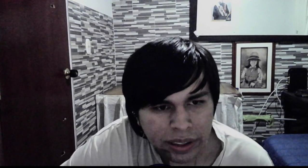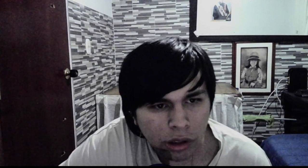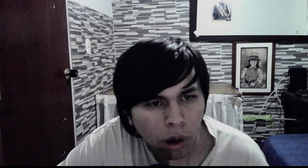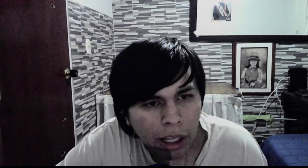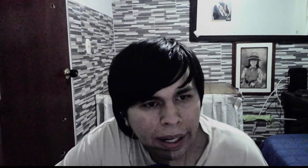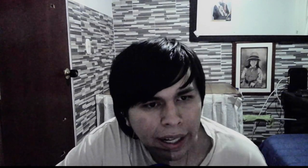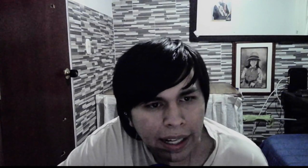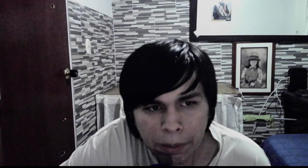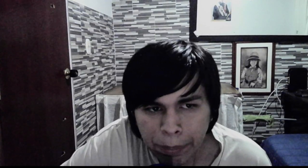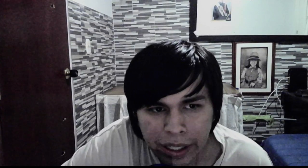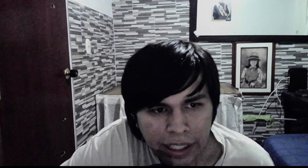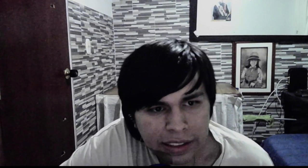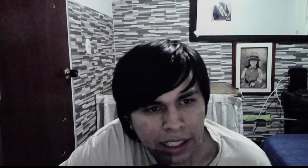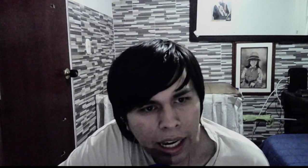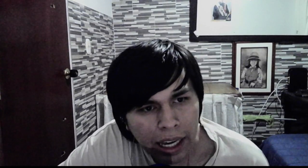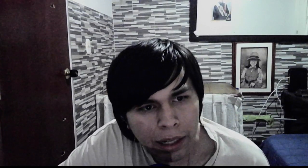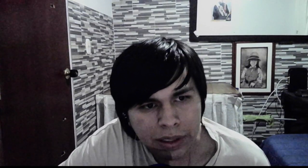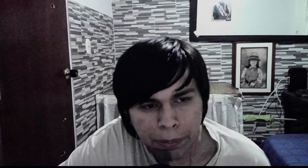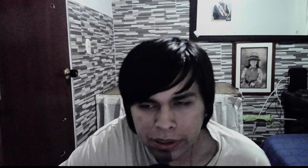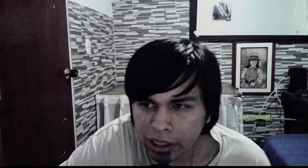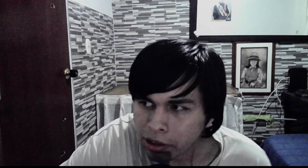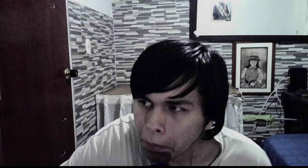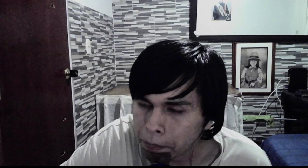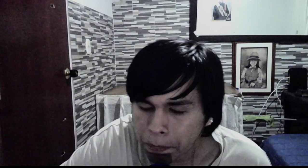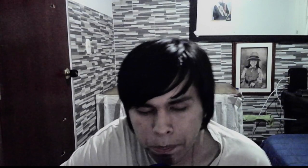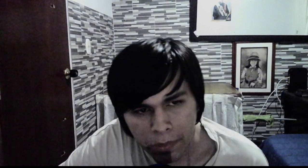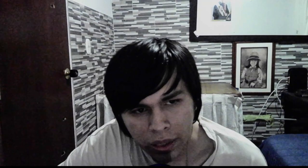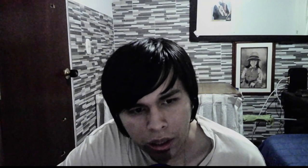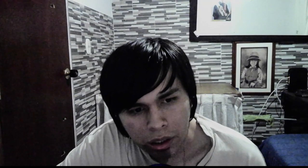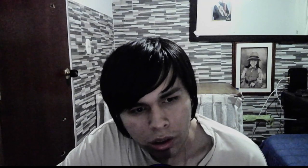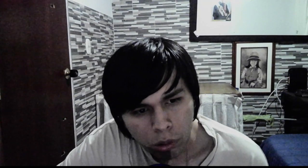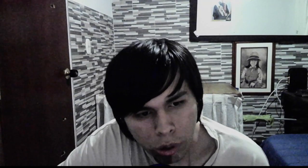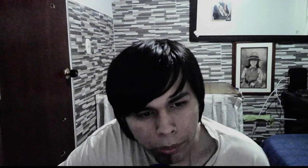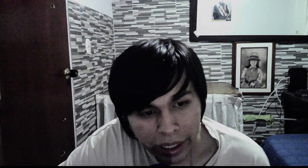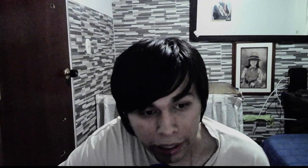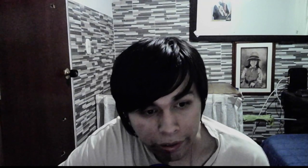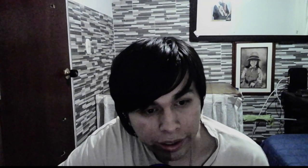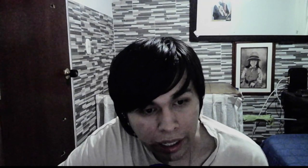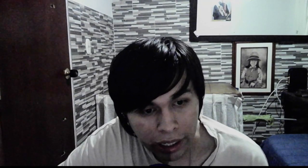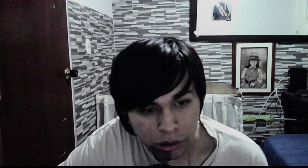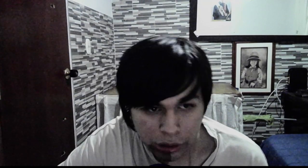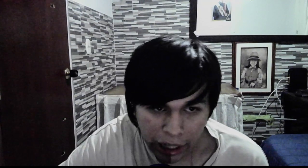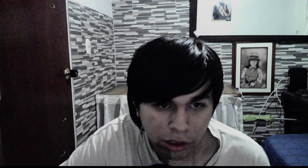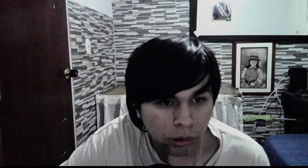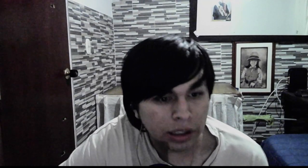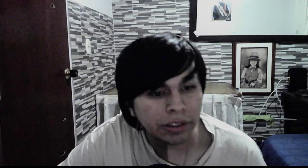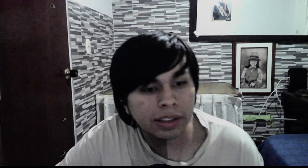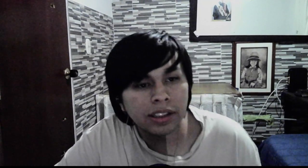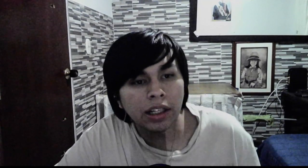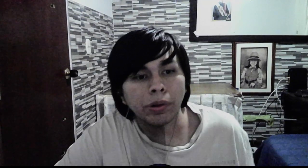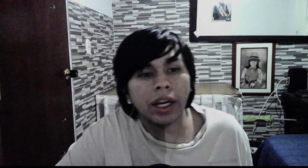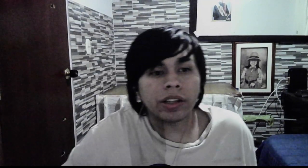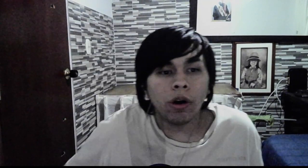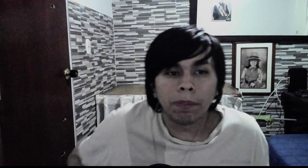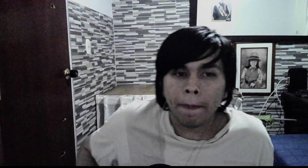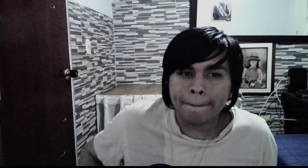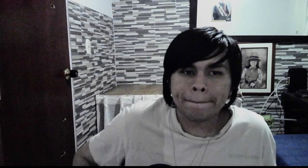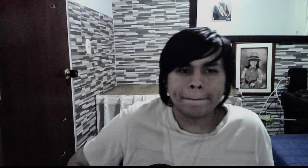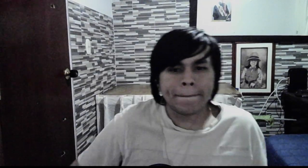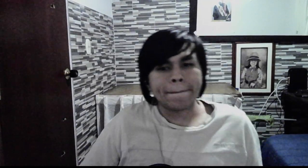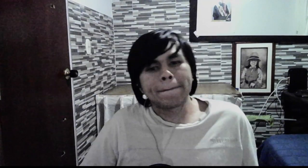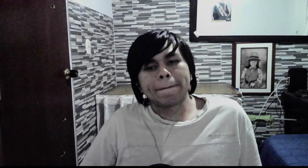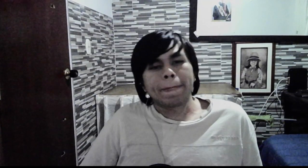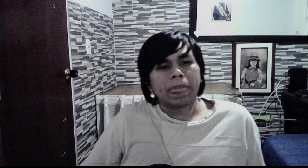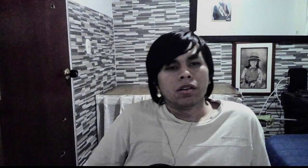comienzan todas las bancadas a pedir que él sea el vicepresidente un hombre que la verdad nos deja en duda si va a ser de